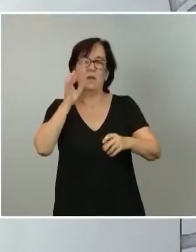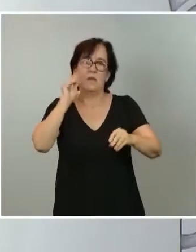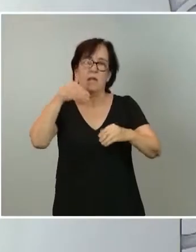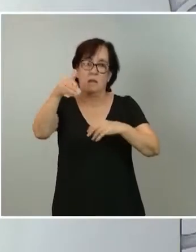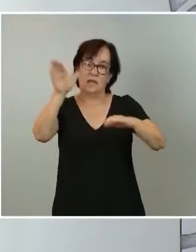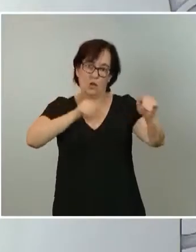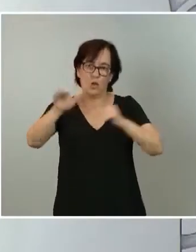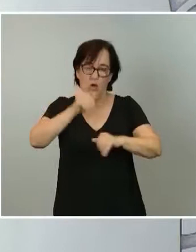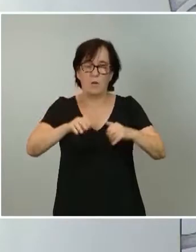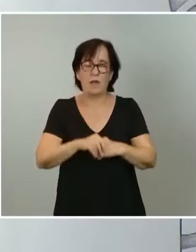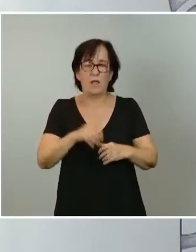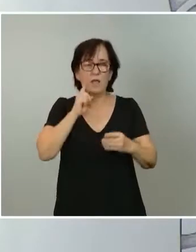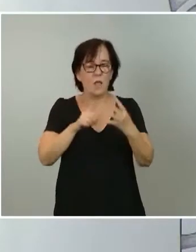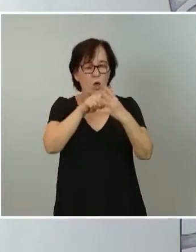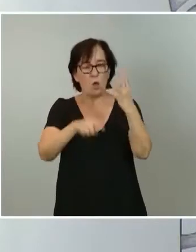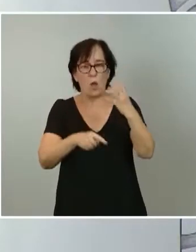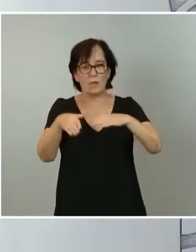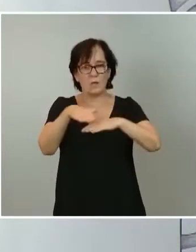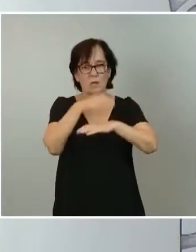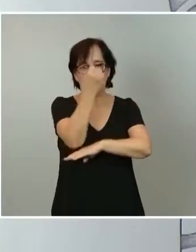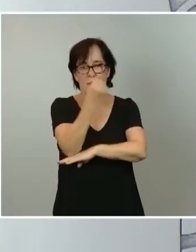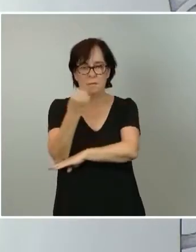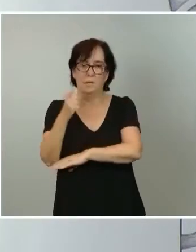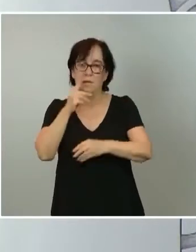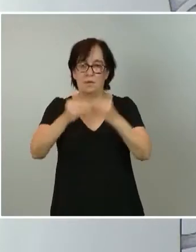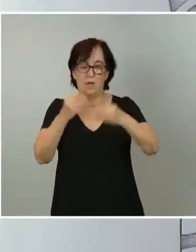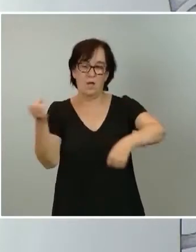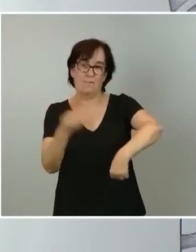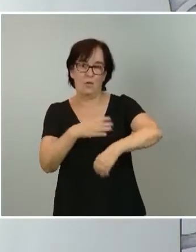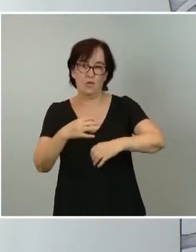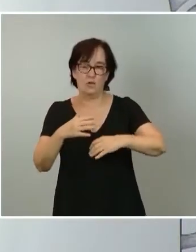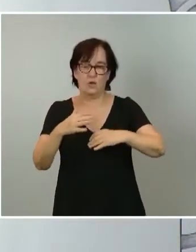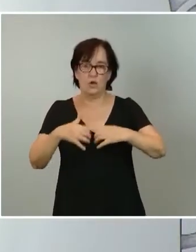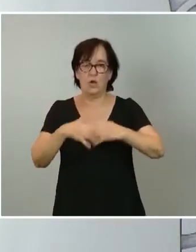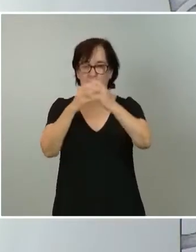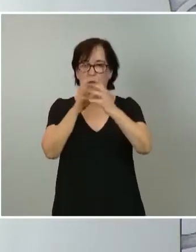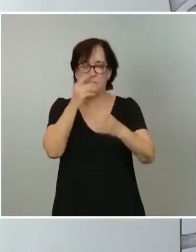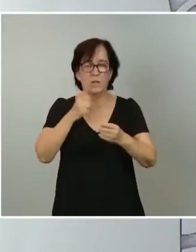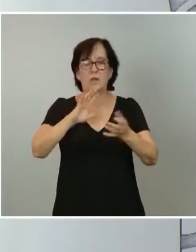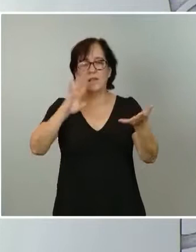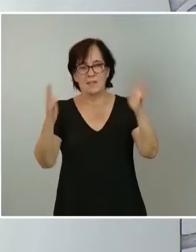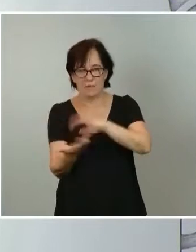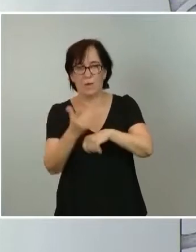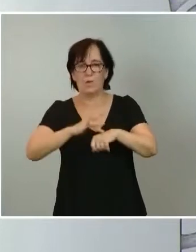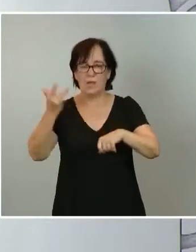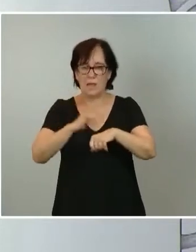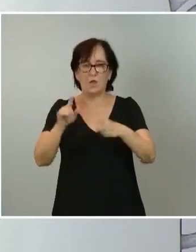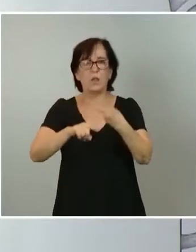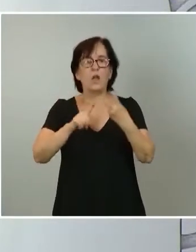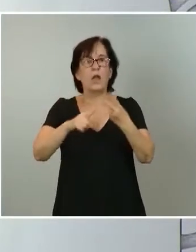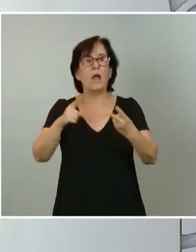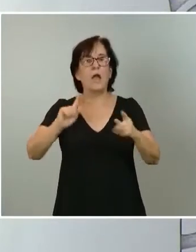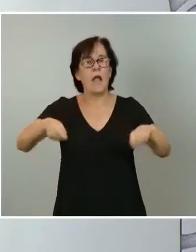sobre los cuatro ejes que va a girar este fondo de recuperación, sabemos bien, transformación digital, transformación ecológica,